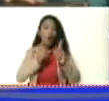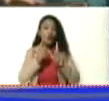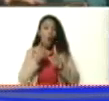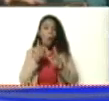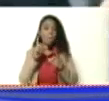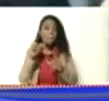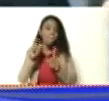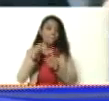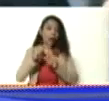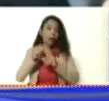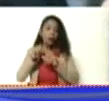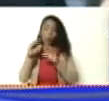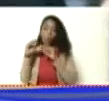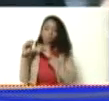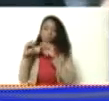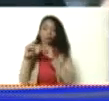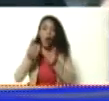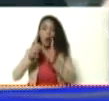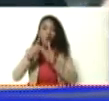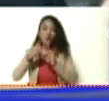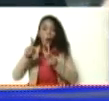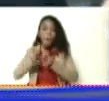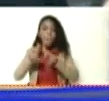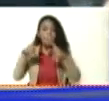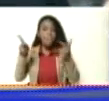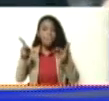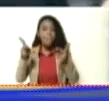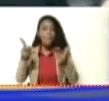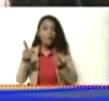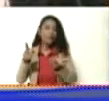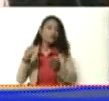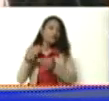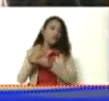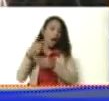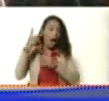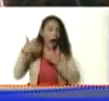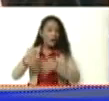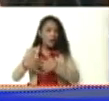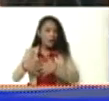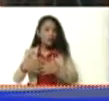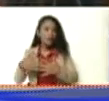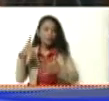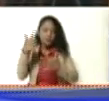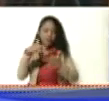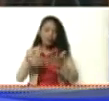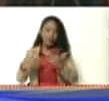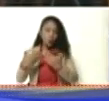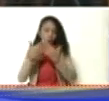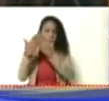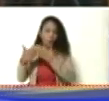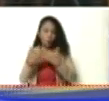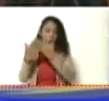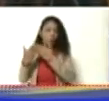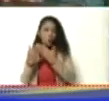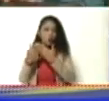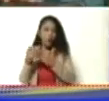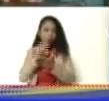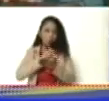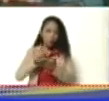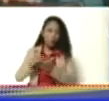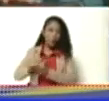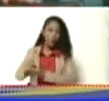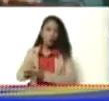por periodistas, cronistas, analistas, estudiosos, escritores.